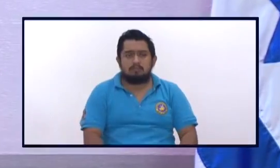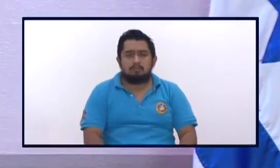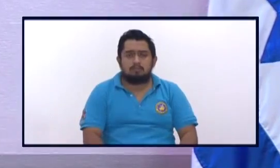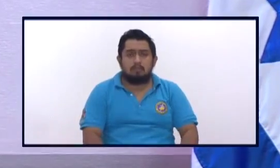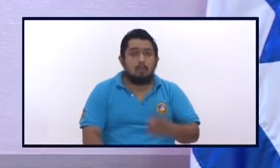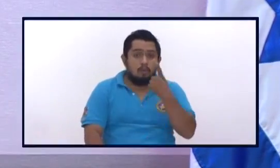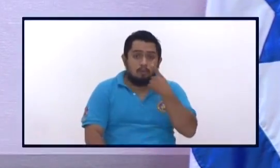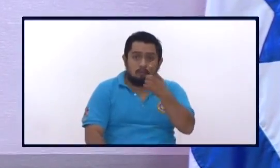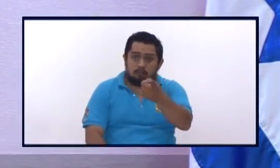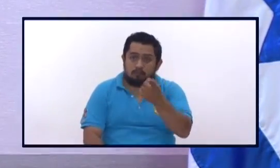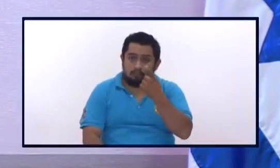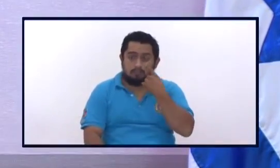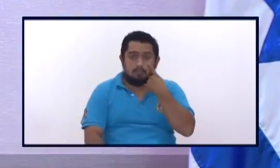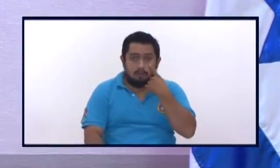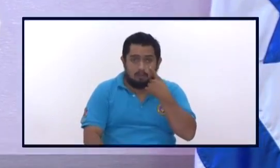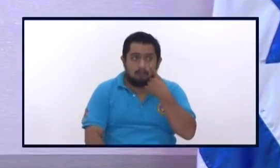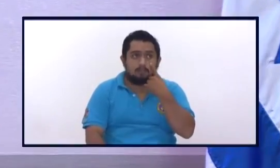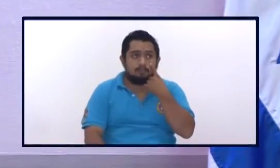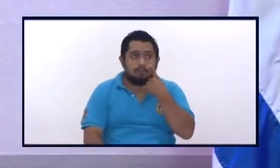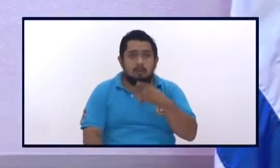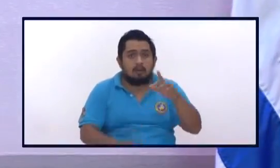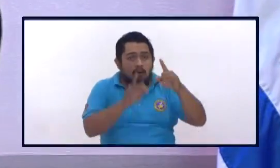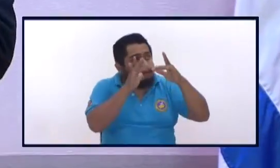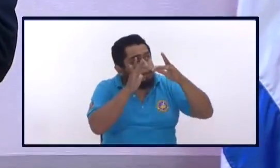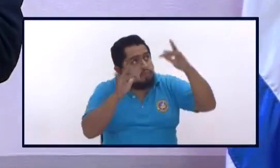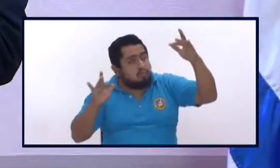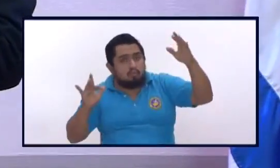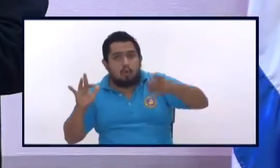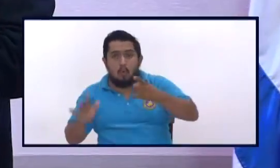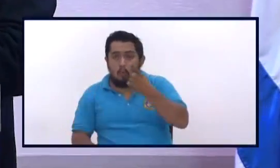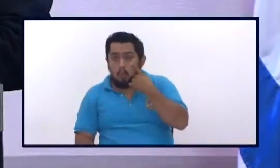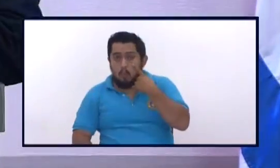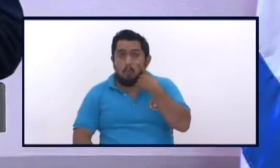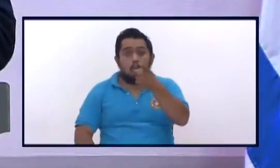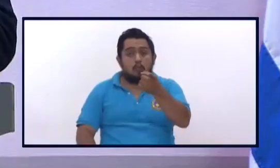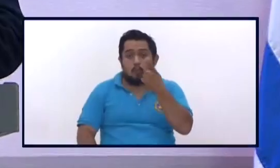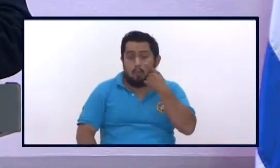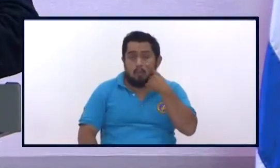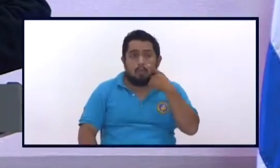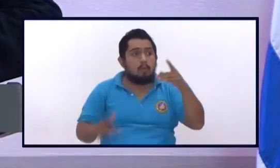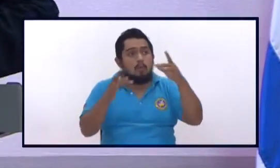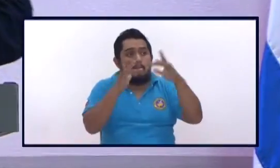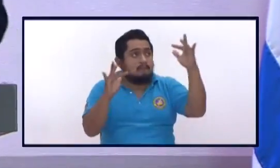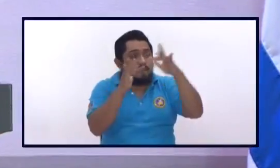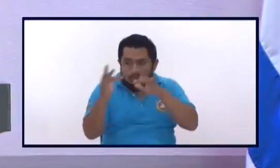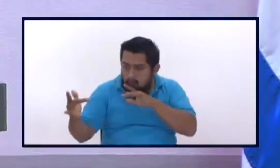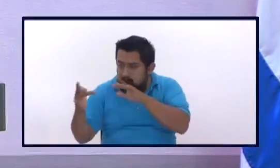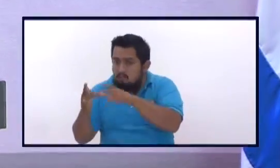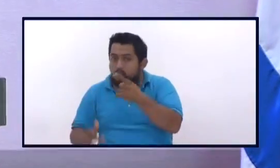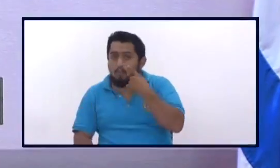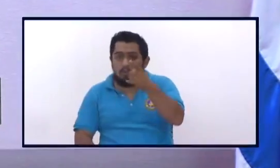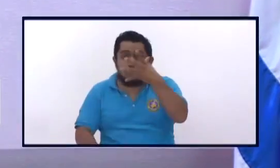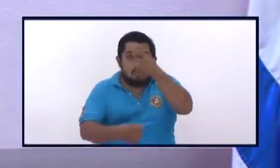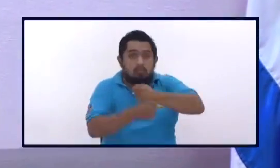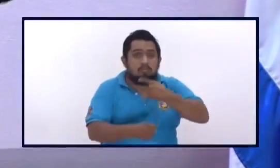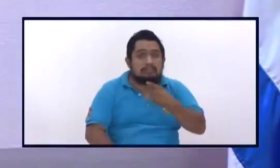en cuidado con la distancia de dios ten cuidado con el comando a distancia ten cuidado en que red estas conectados ten cuidado en quien pone tu